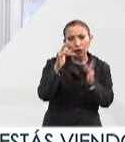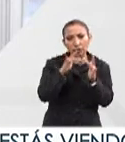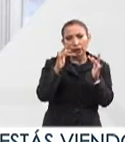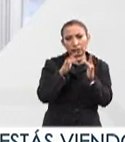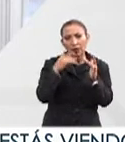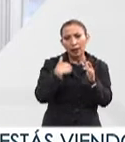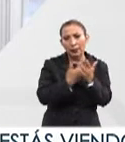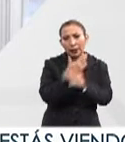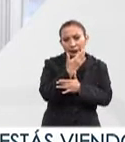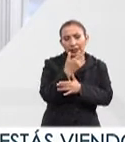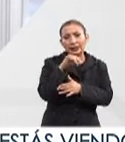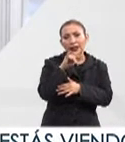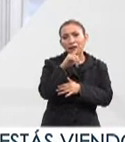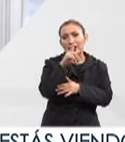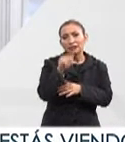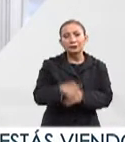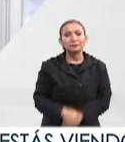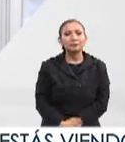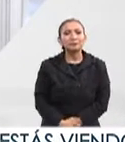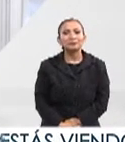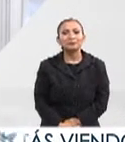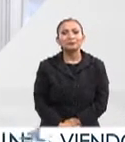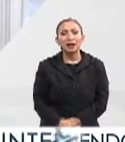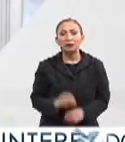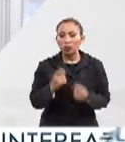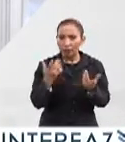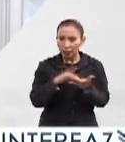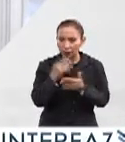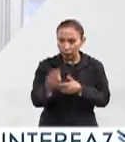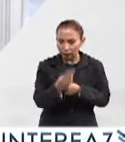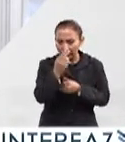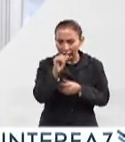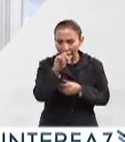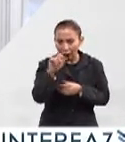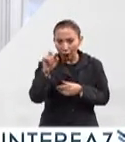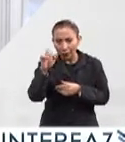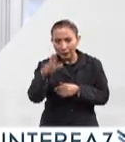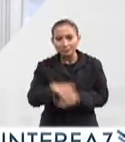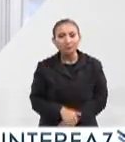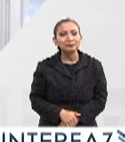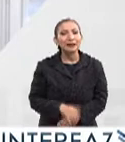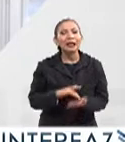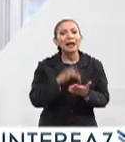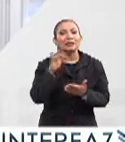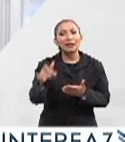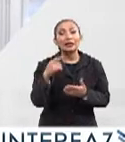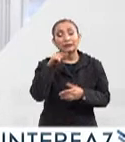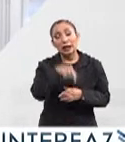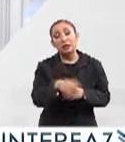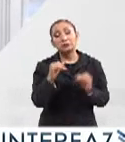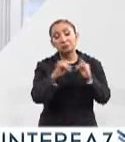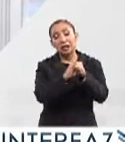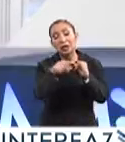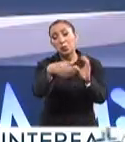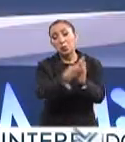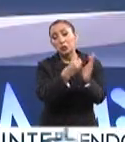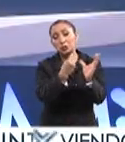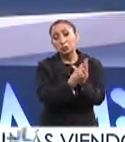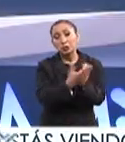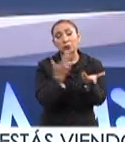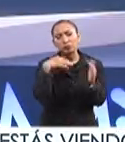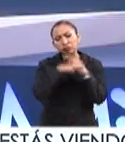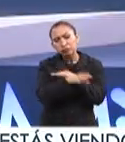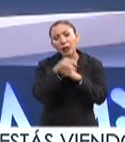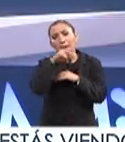con nosotros esta mañana en Interfaz. Al contrario, gracias Ana, gracias Omar. Gracias. Pues ahí están estas plataformas, métanse a